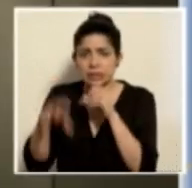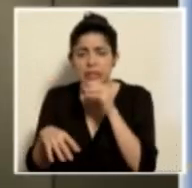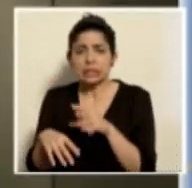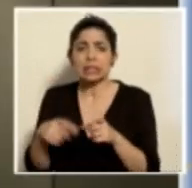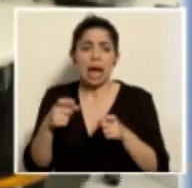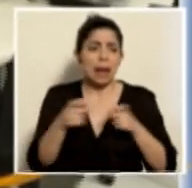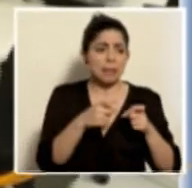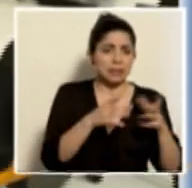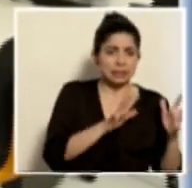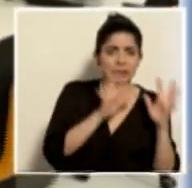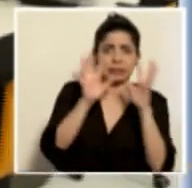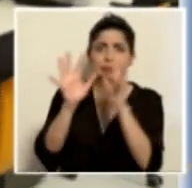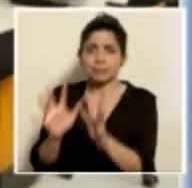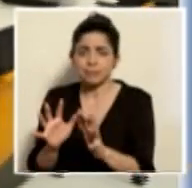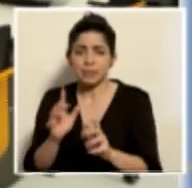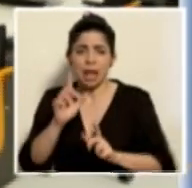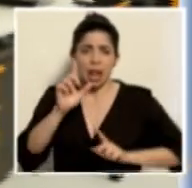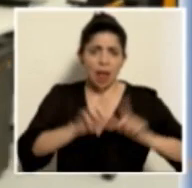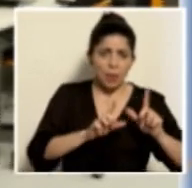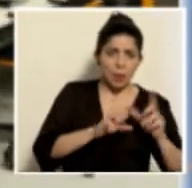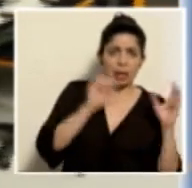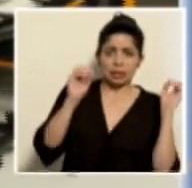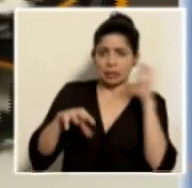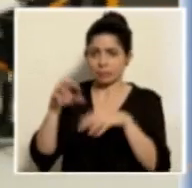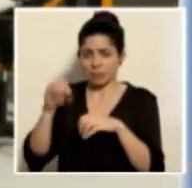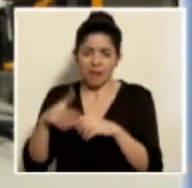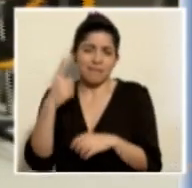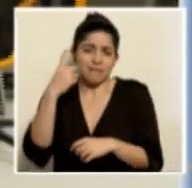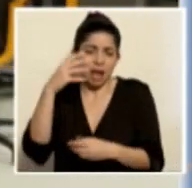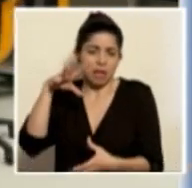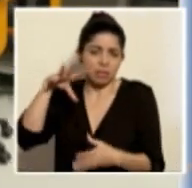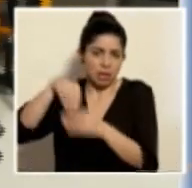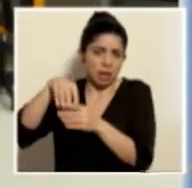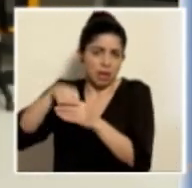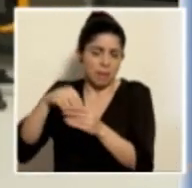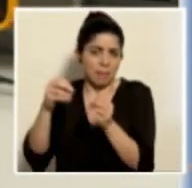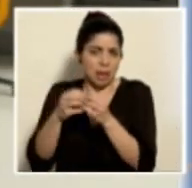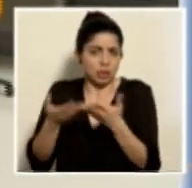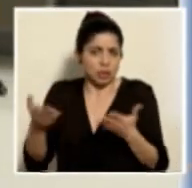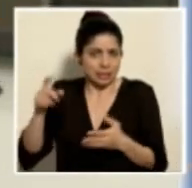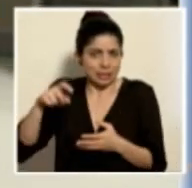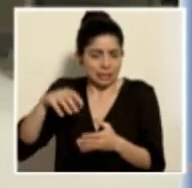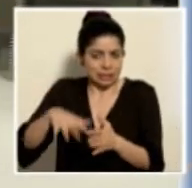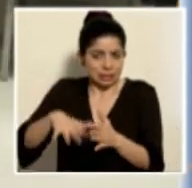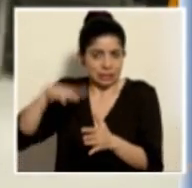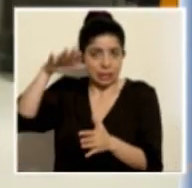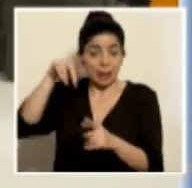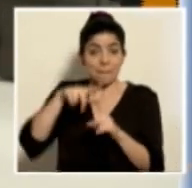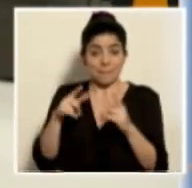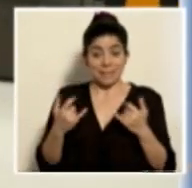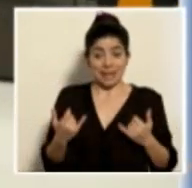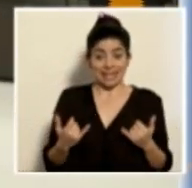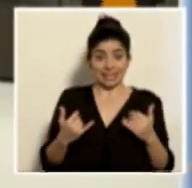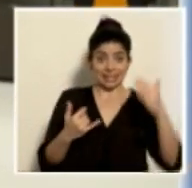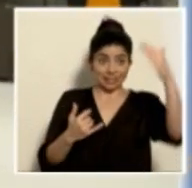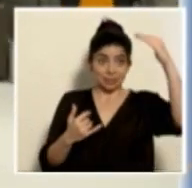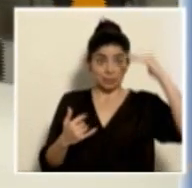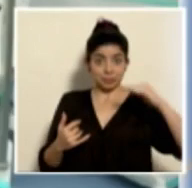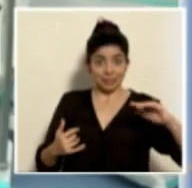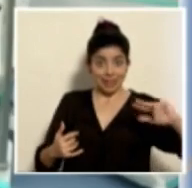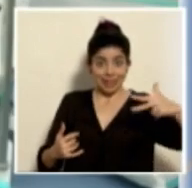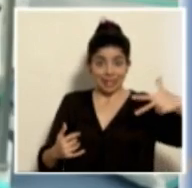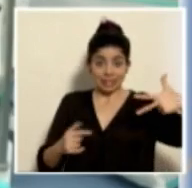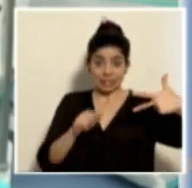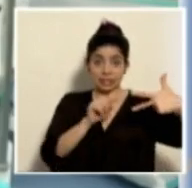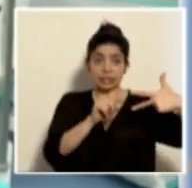aspectos administrativos, laboratorio y todo lo que se ocupa. Pero en esta fase, de la fase